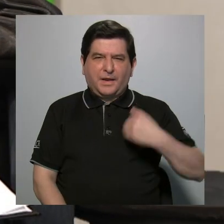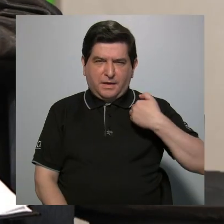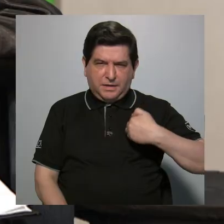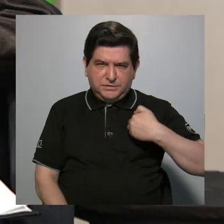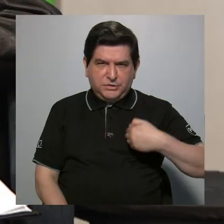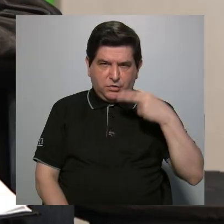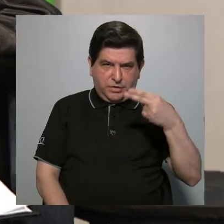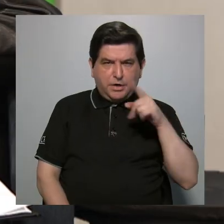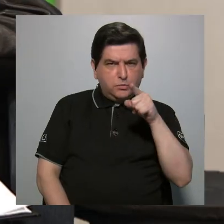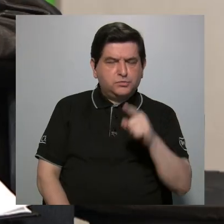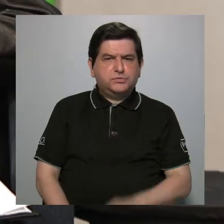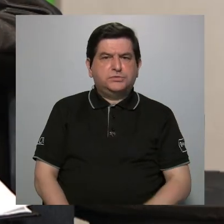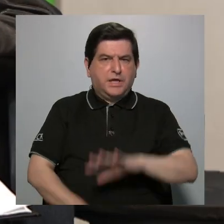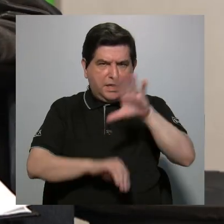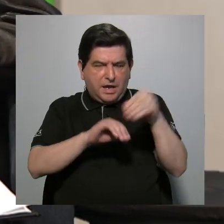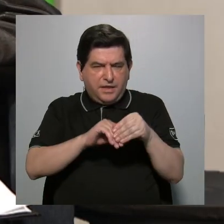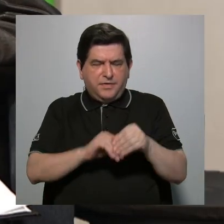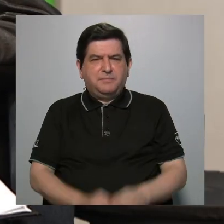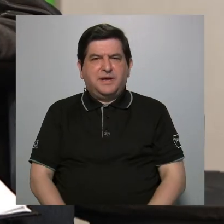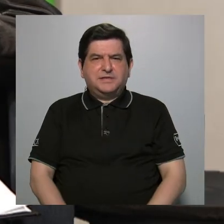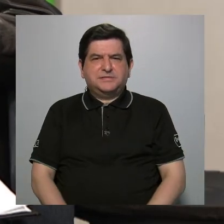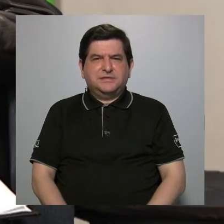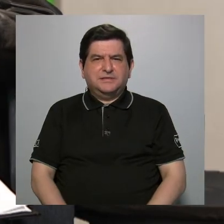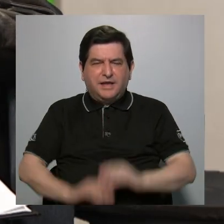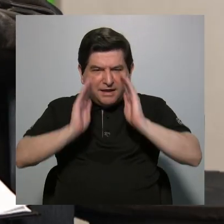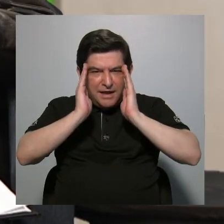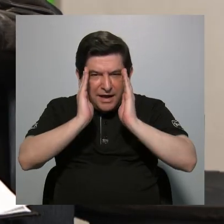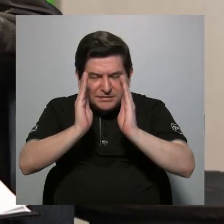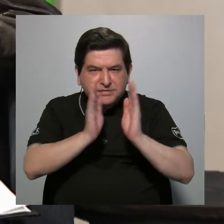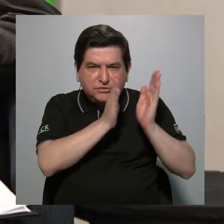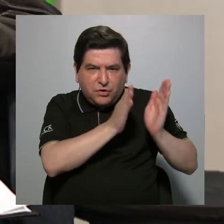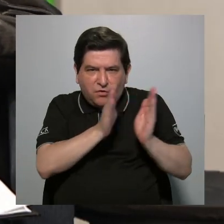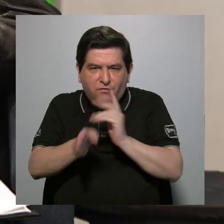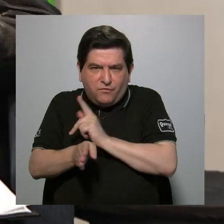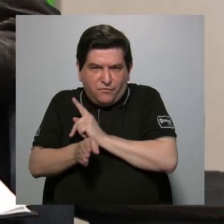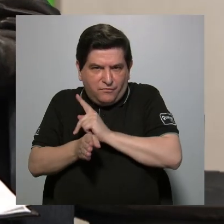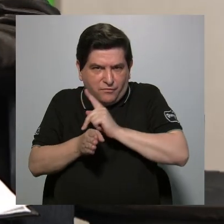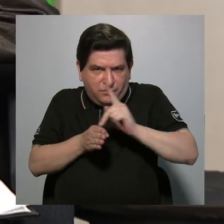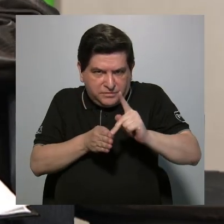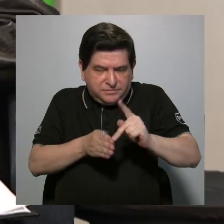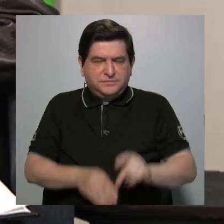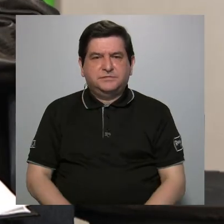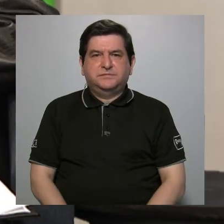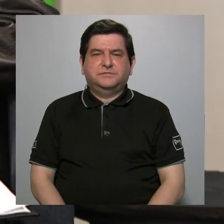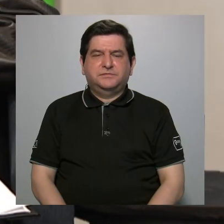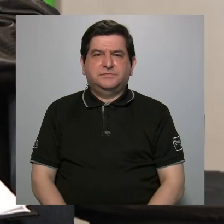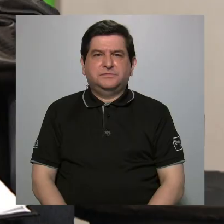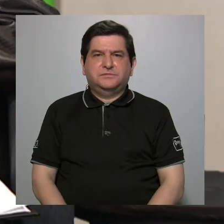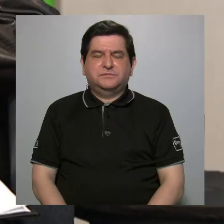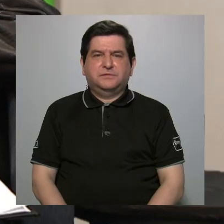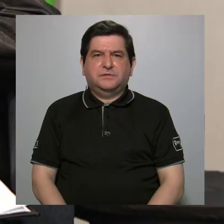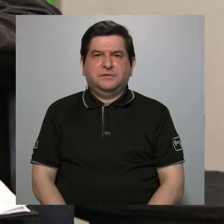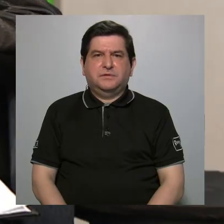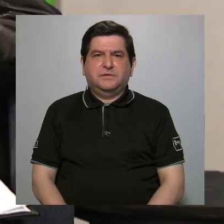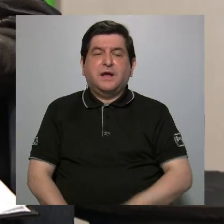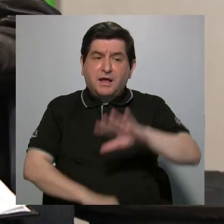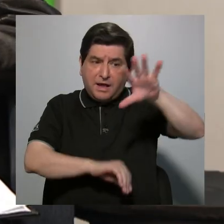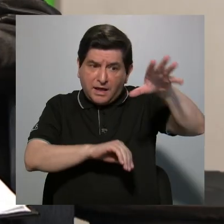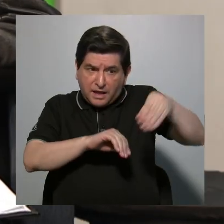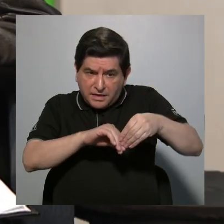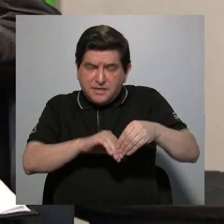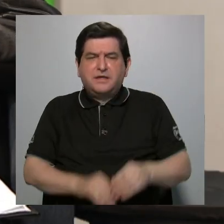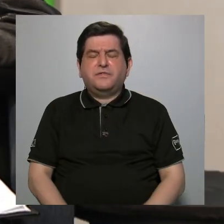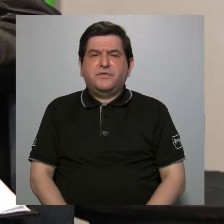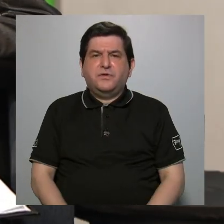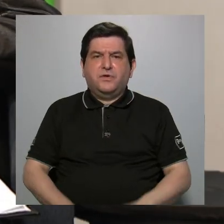Don Hernán, usted además de preocuparse por la formación profesional, lo hizo